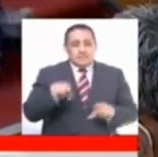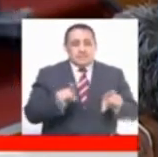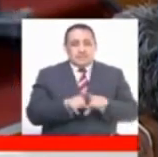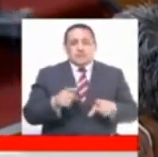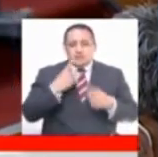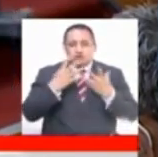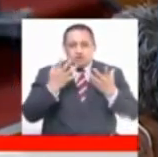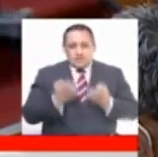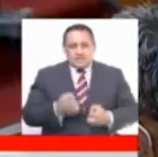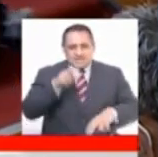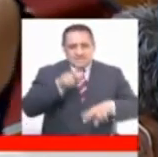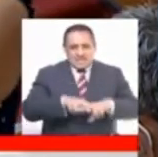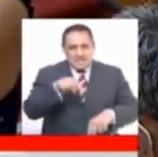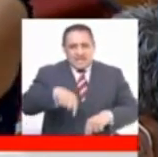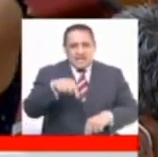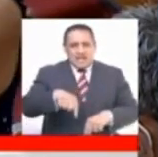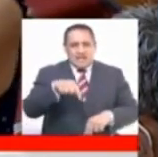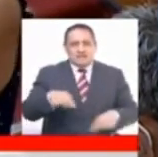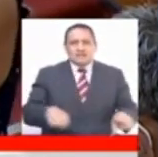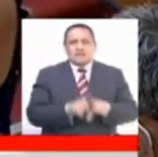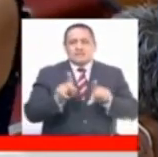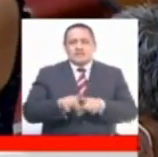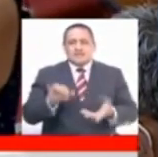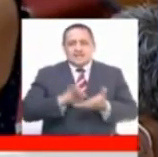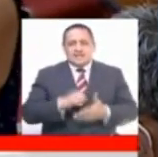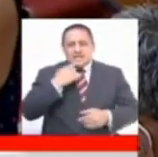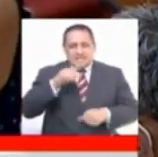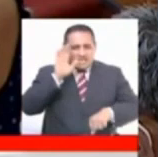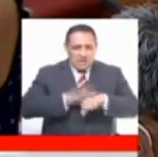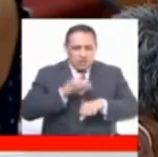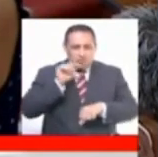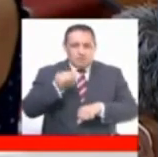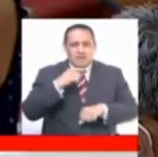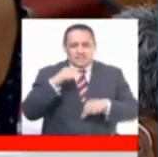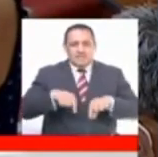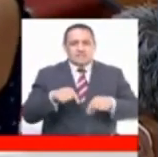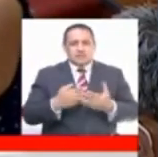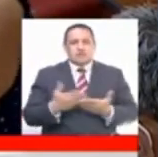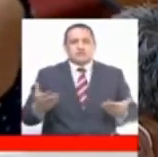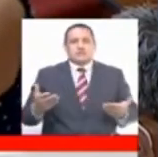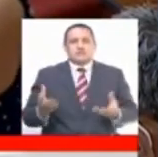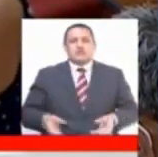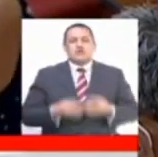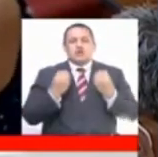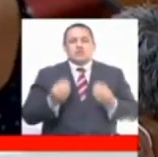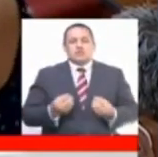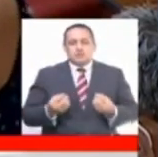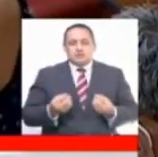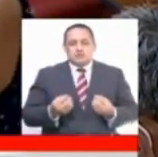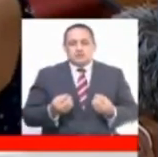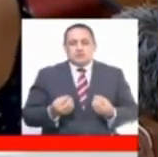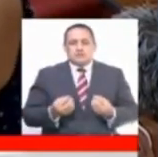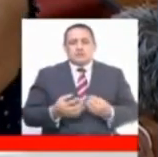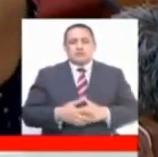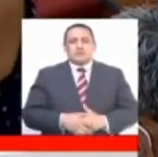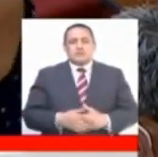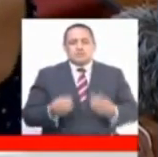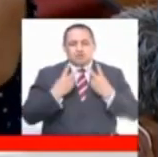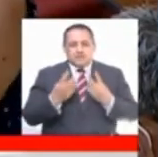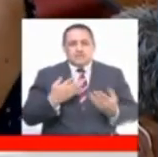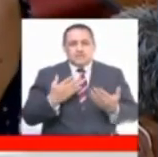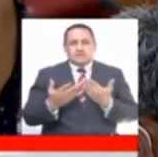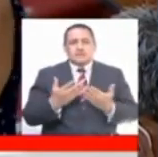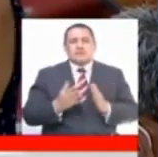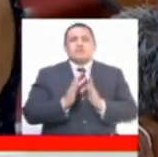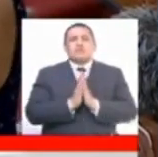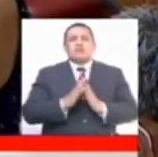obras, ¿no? Bien, importante entender bien, en todo caso, cuál fue el origen, ¿no?, de este